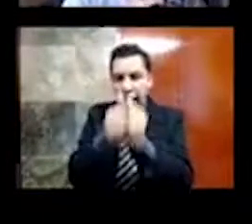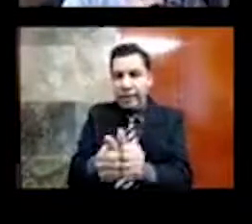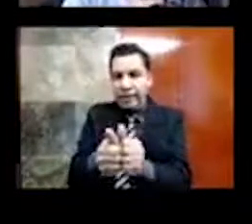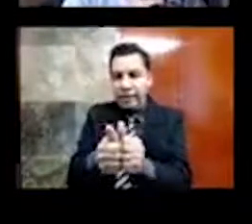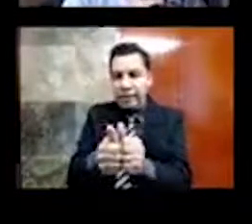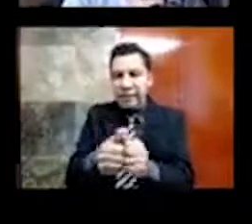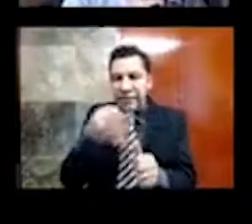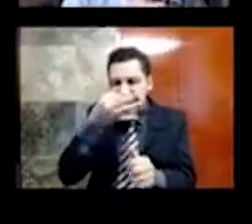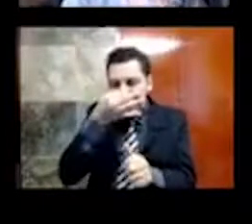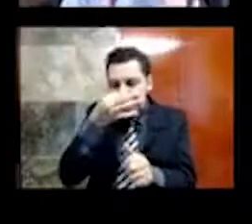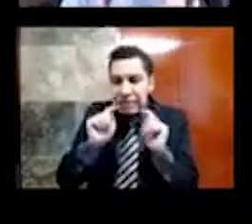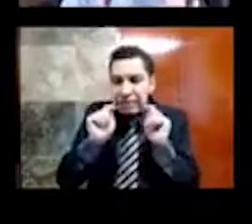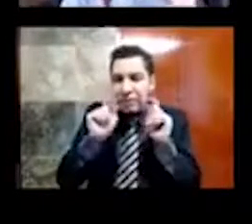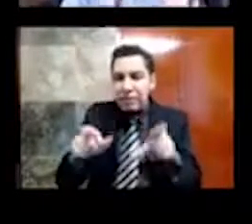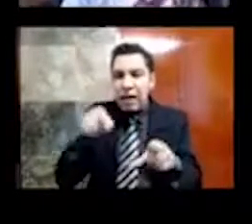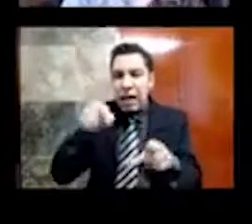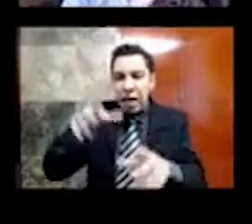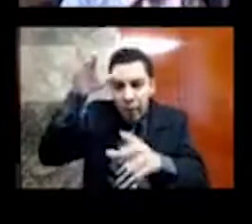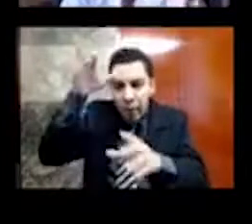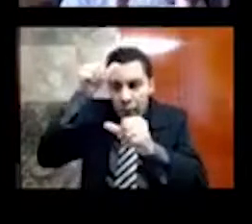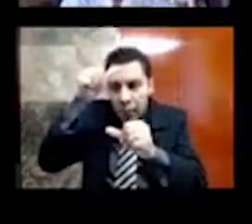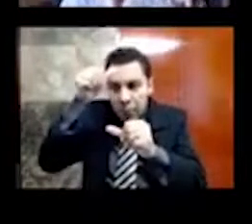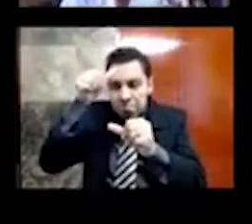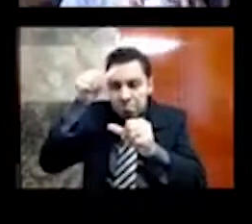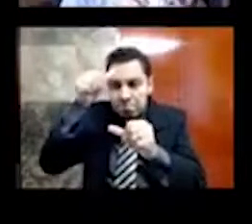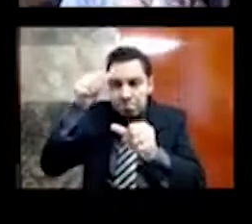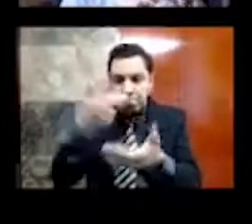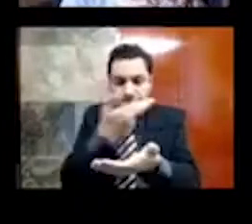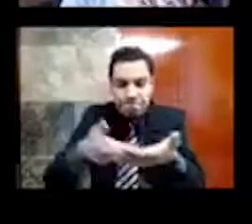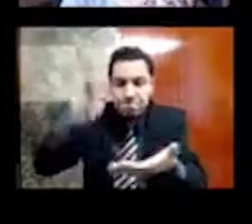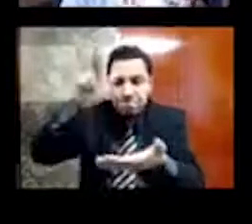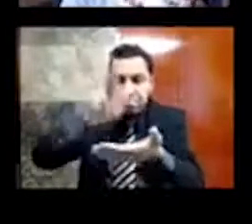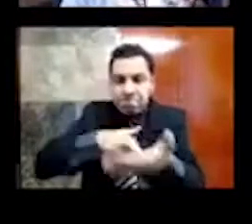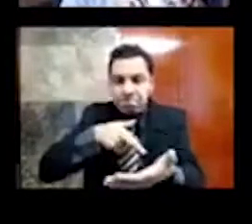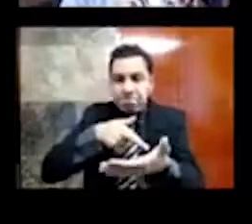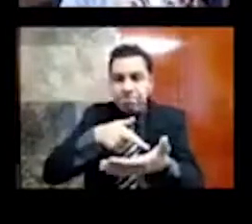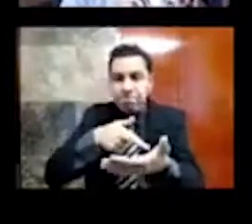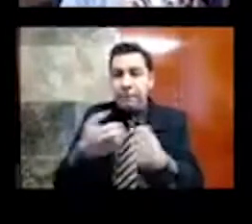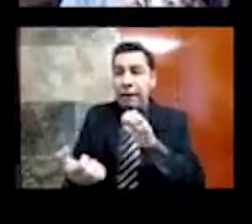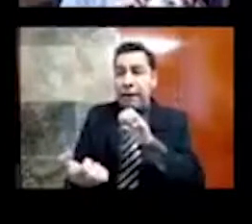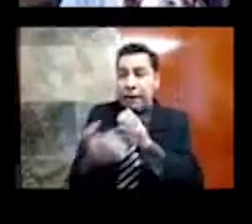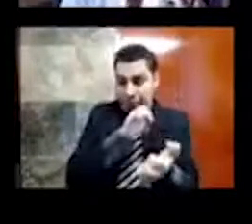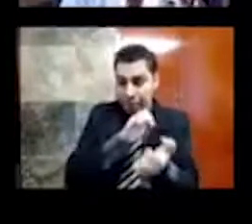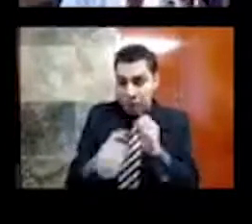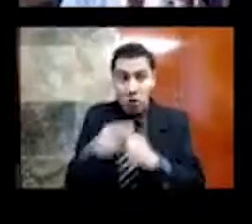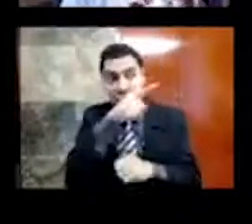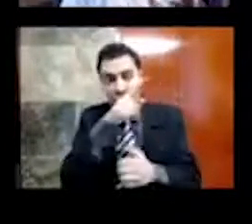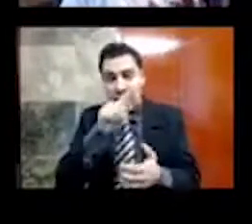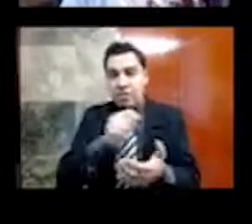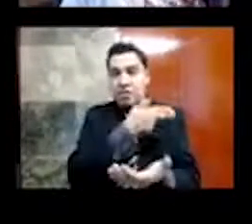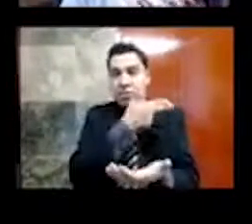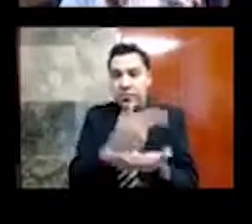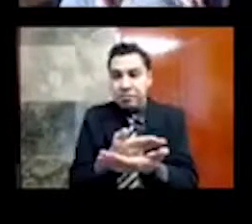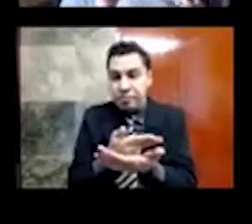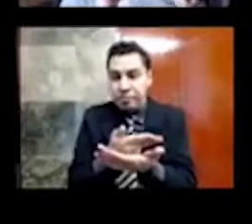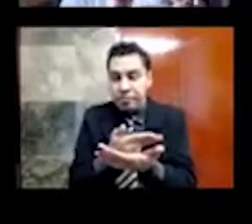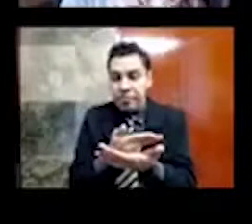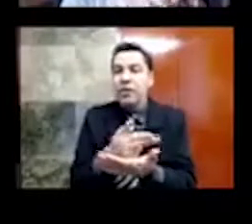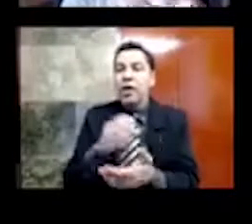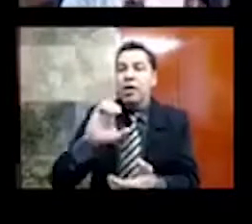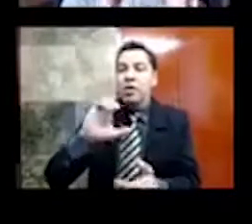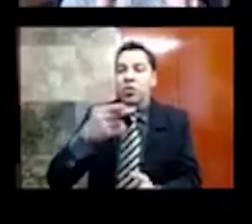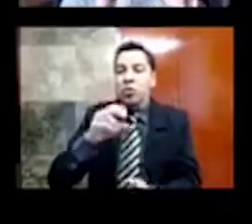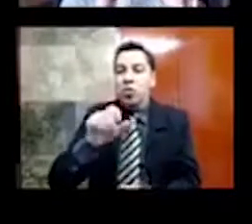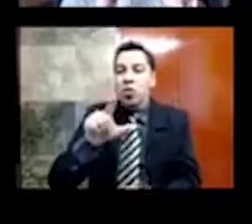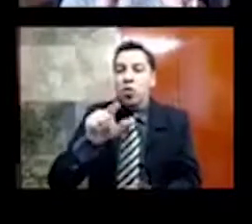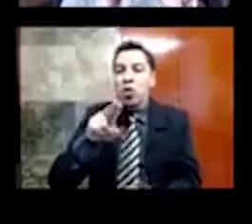de la alianza. Les explican que son enemigos jurados de Tenochtitlán, y por supuesto de Cholula y de Huejotzingo.